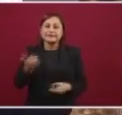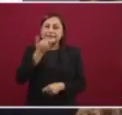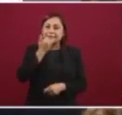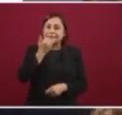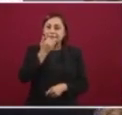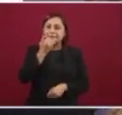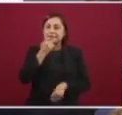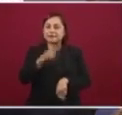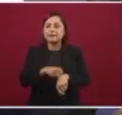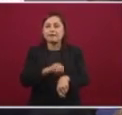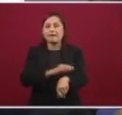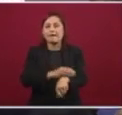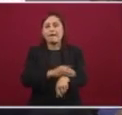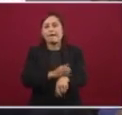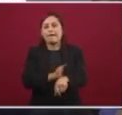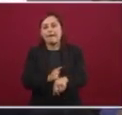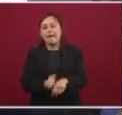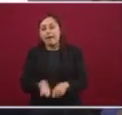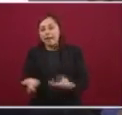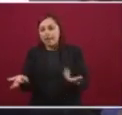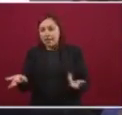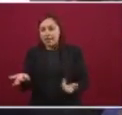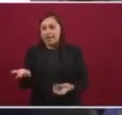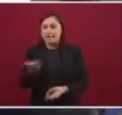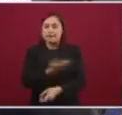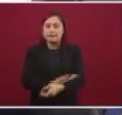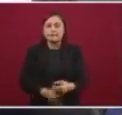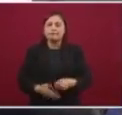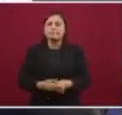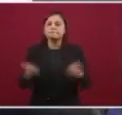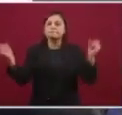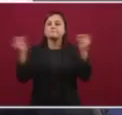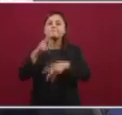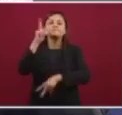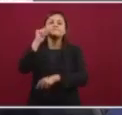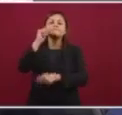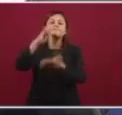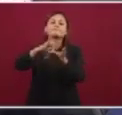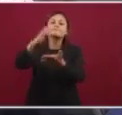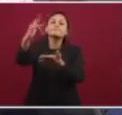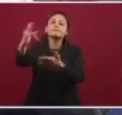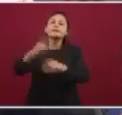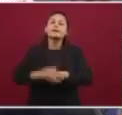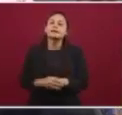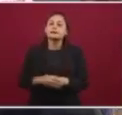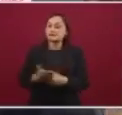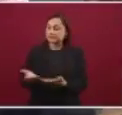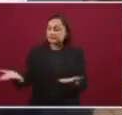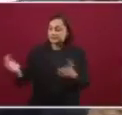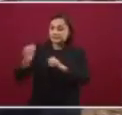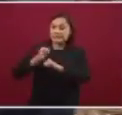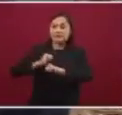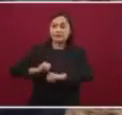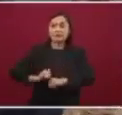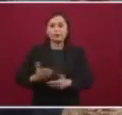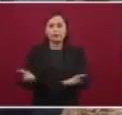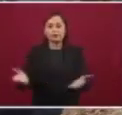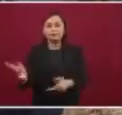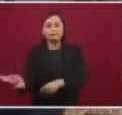la conferencia del día de hoy. Nos vemos mañana. Muchas gracias que a las autoridades y a los